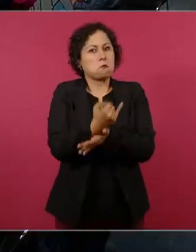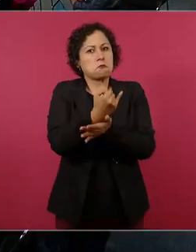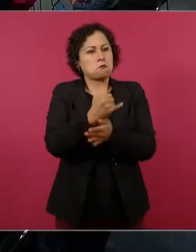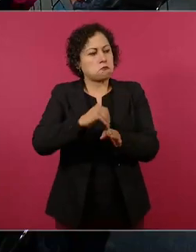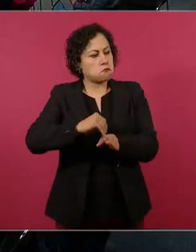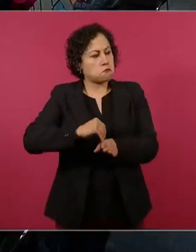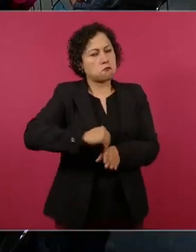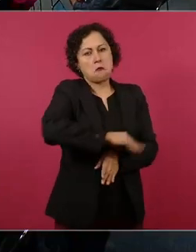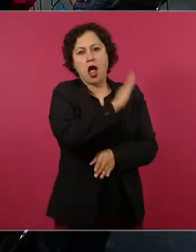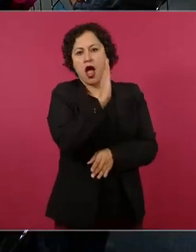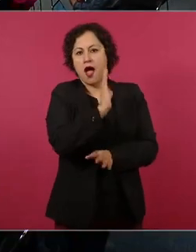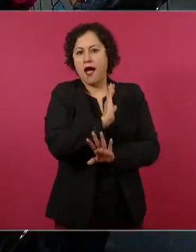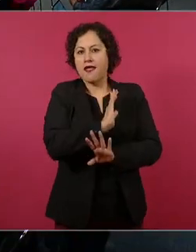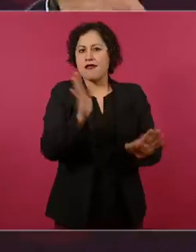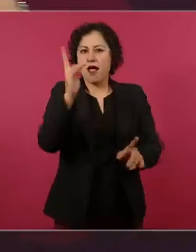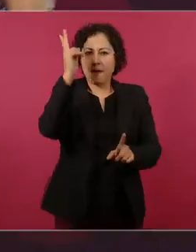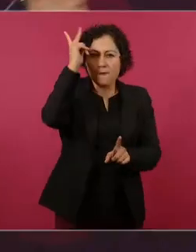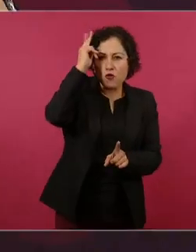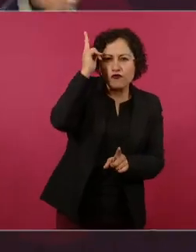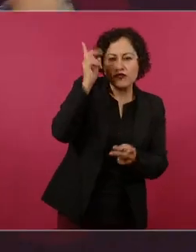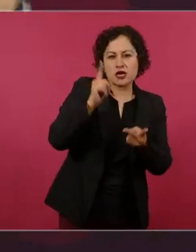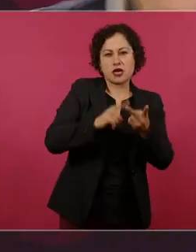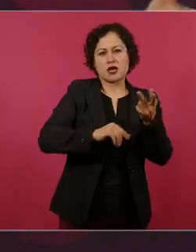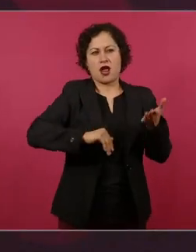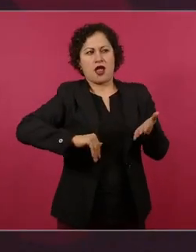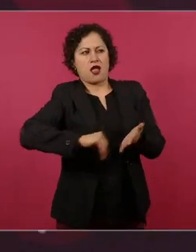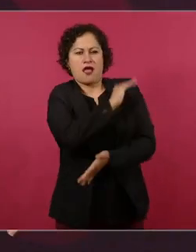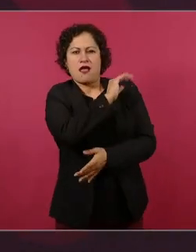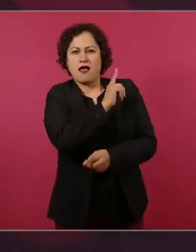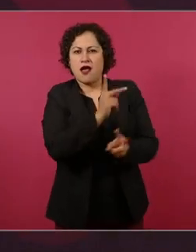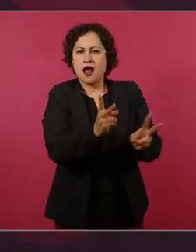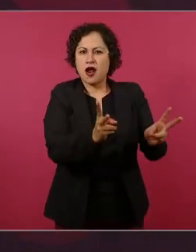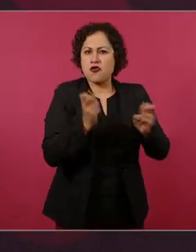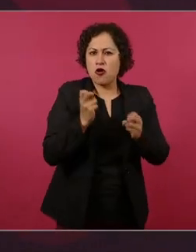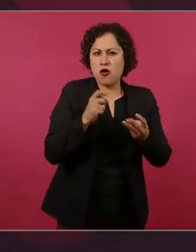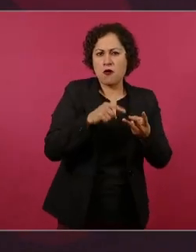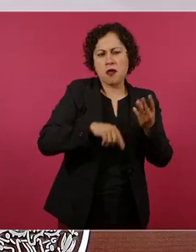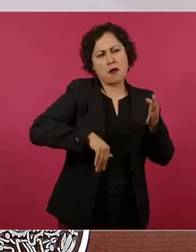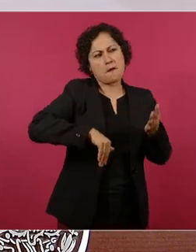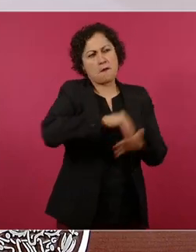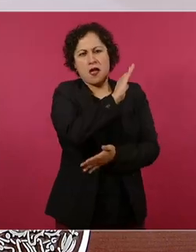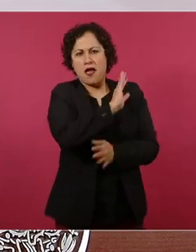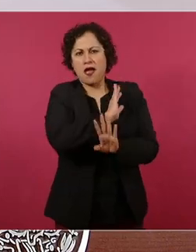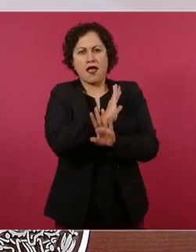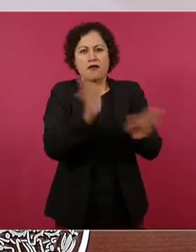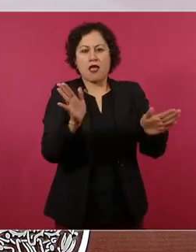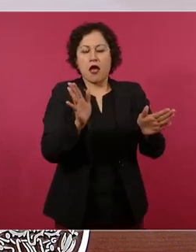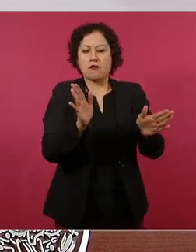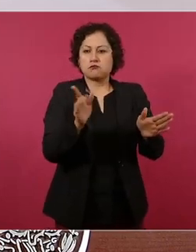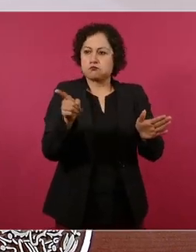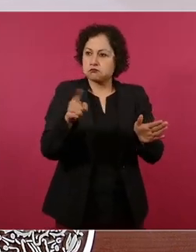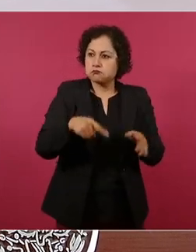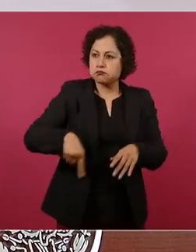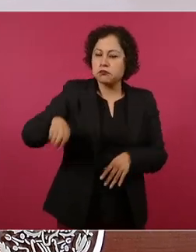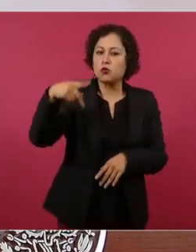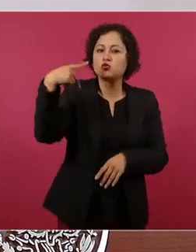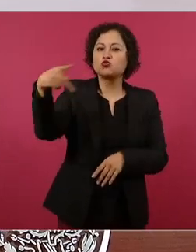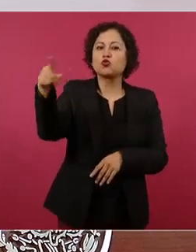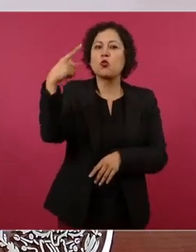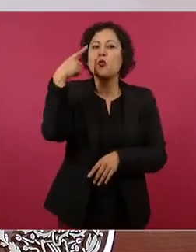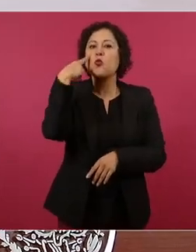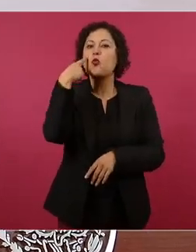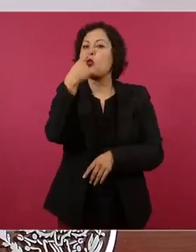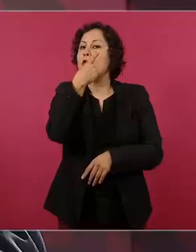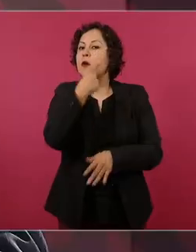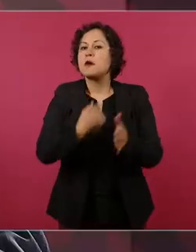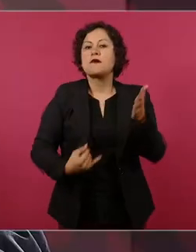neoliberal, neoporfirista, la política de pillaje, por una política de